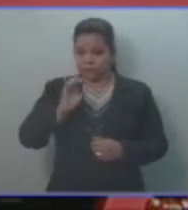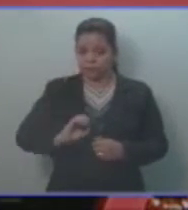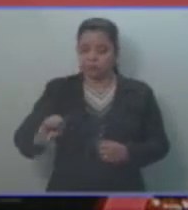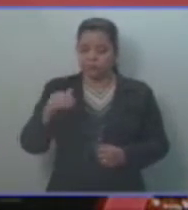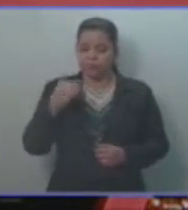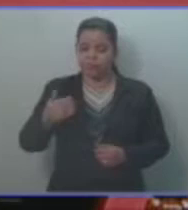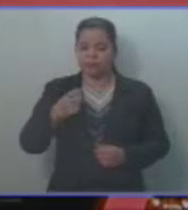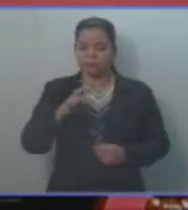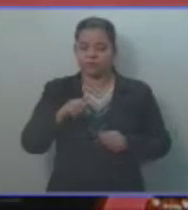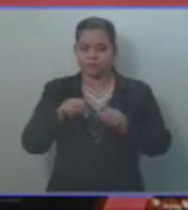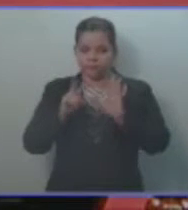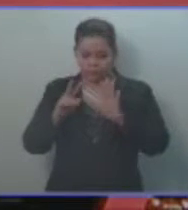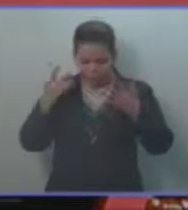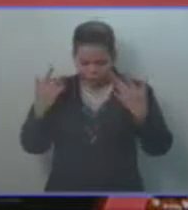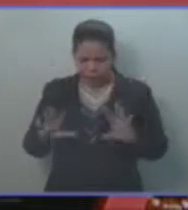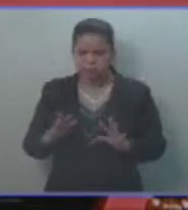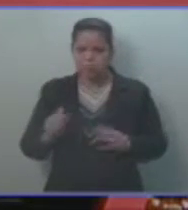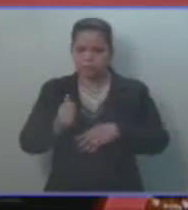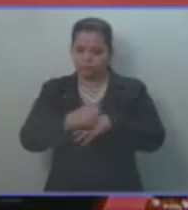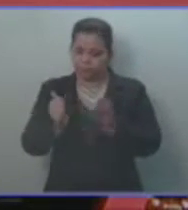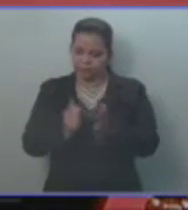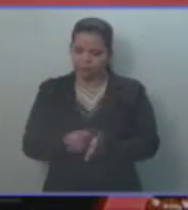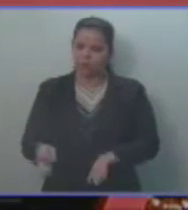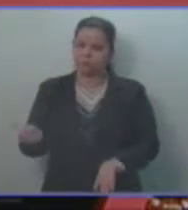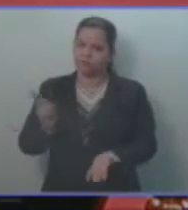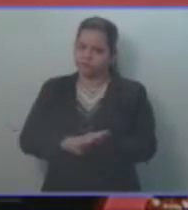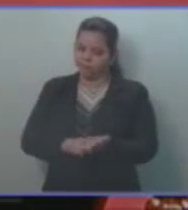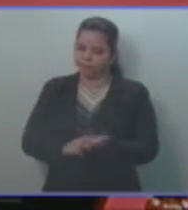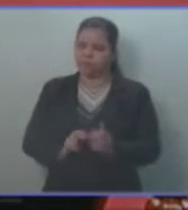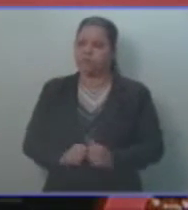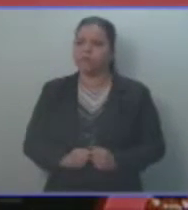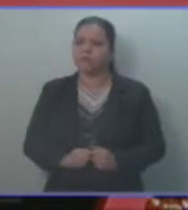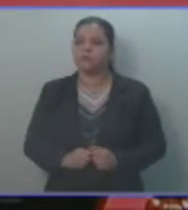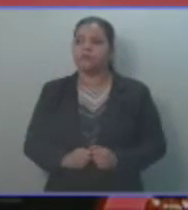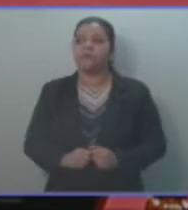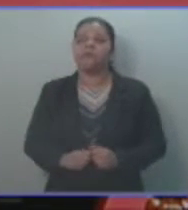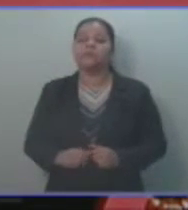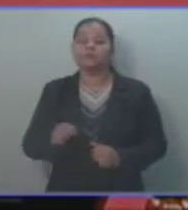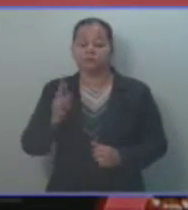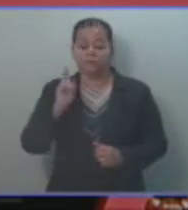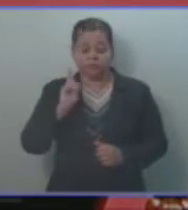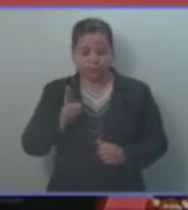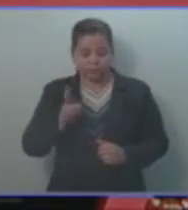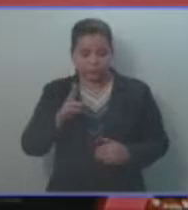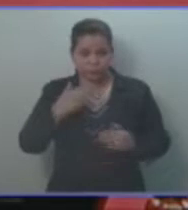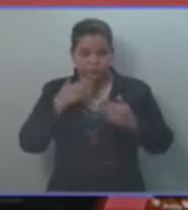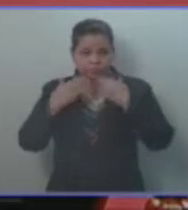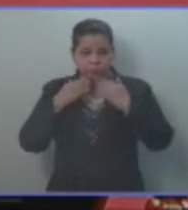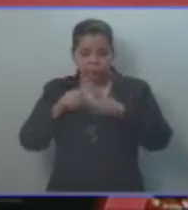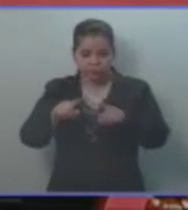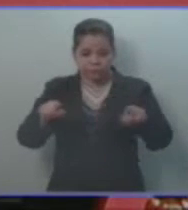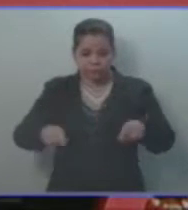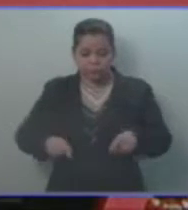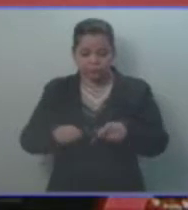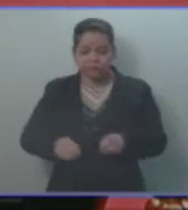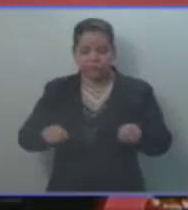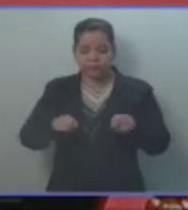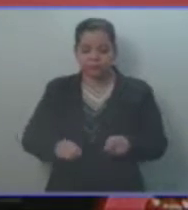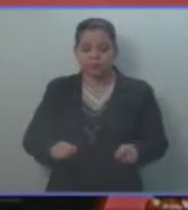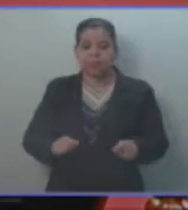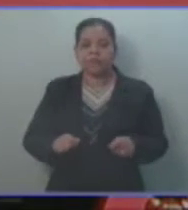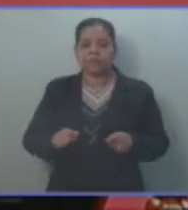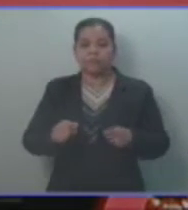de 2007 por la Asamblea Legislativa. Asimismo, explican que la Convención sobre los Derechos de las Personas